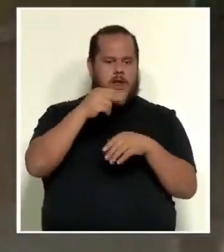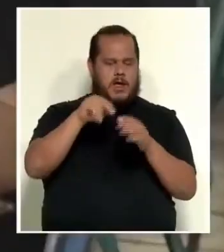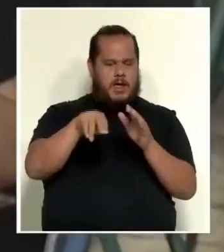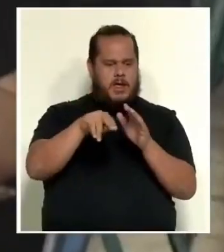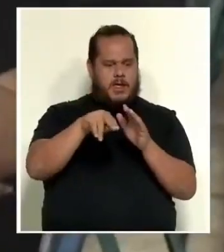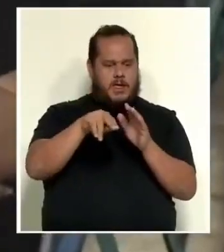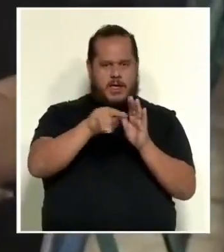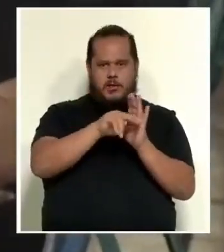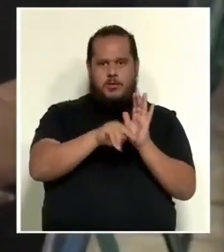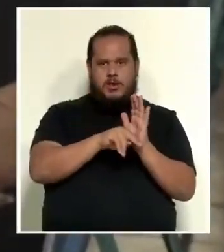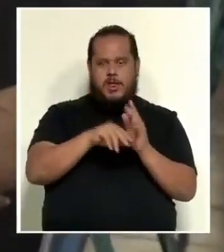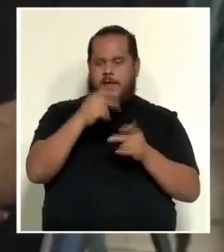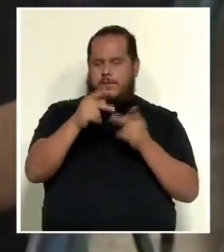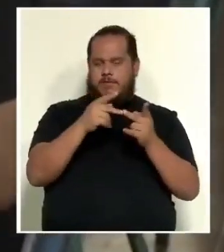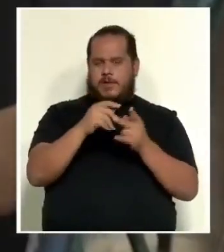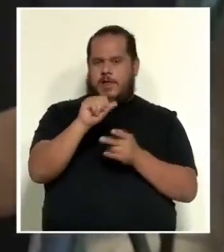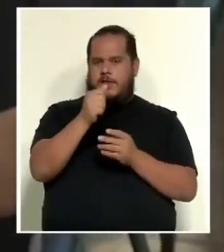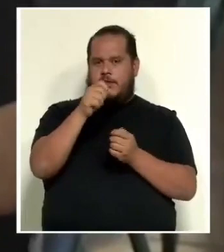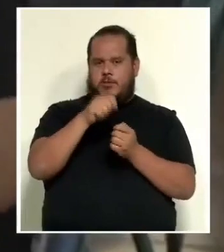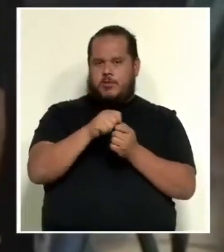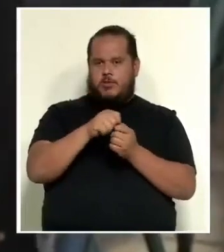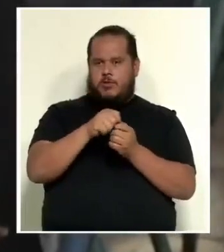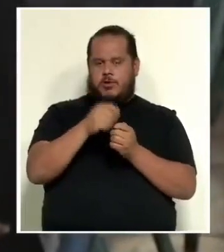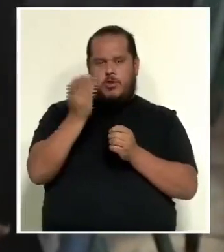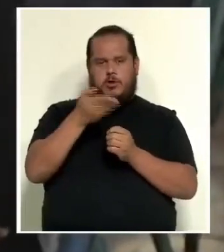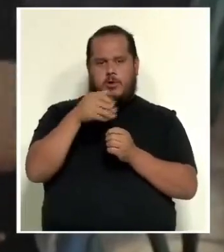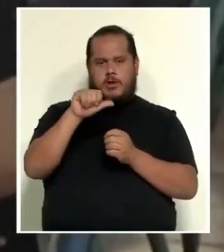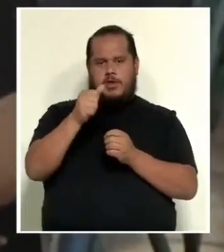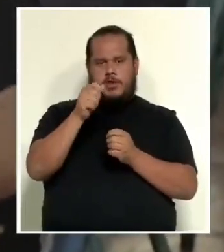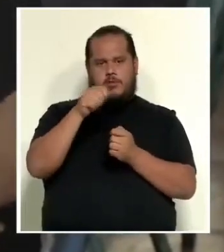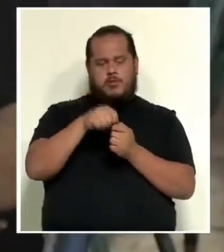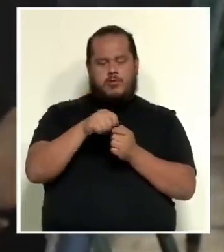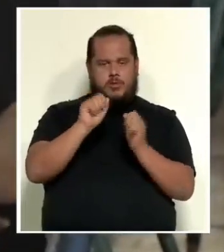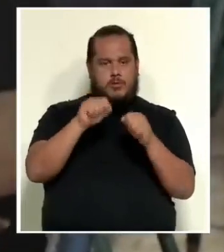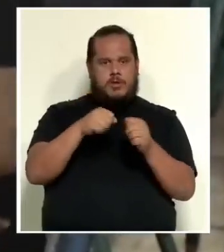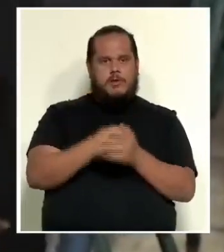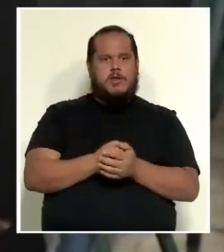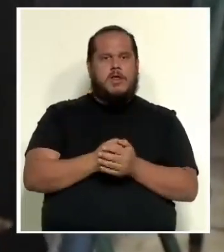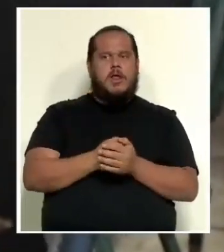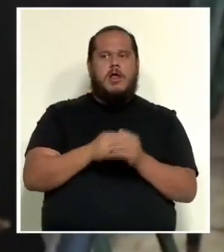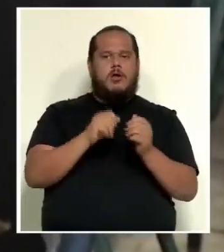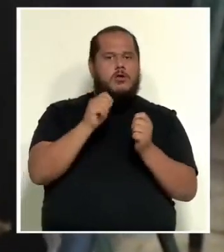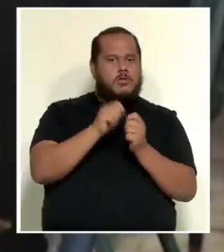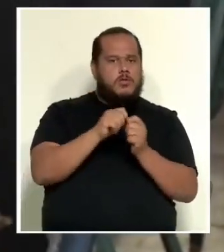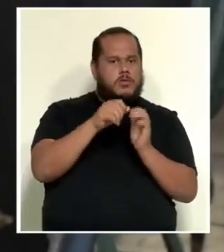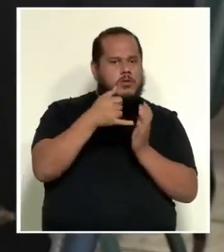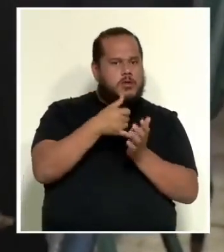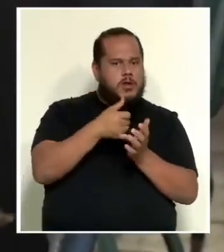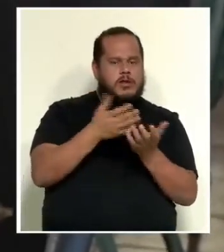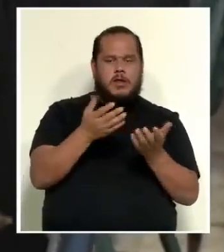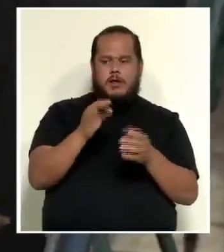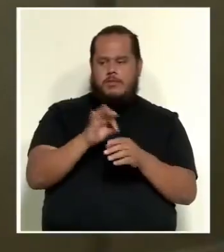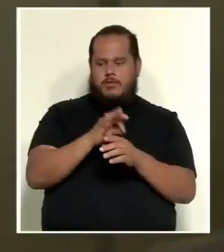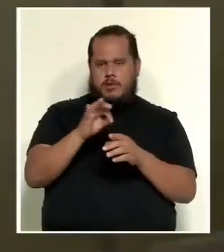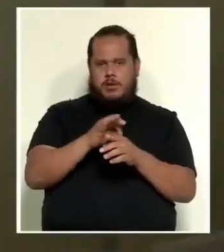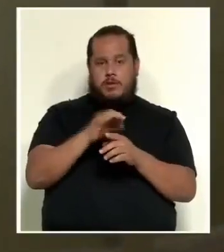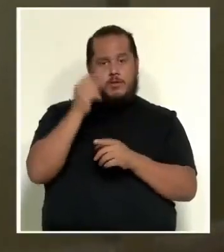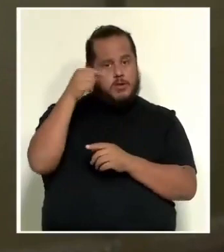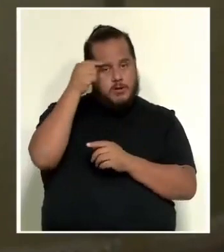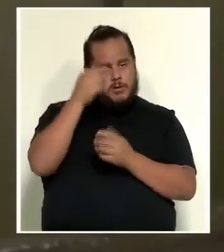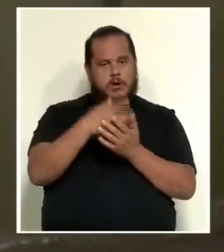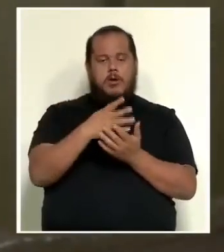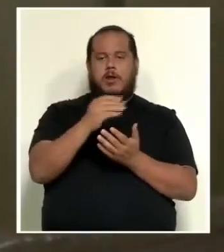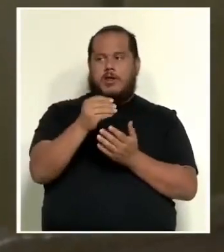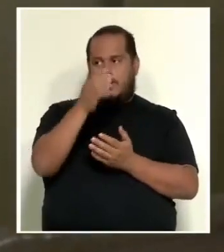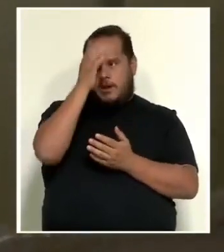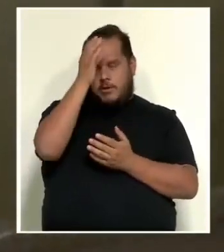perfecta, 10 puntos sobre 10 puntos posibles. Los puntos débiles son el funcionamiento del gobierno y